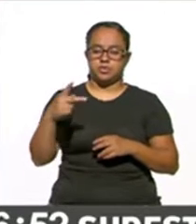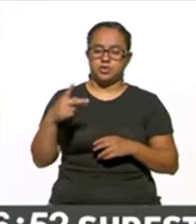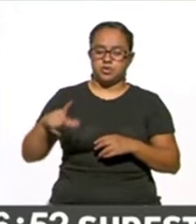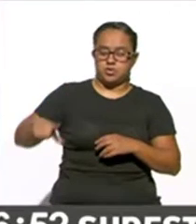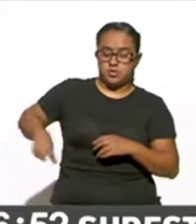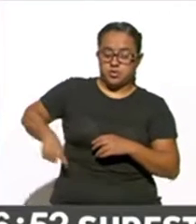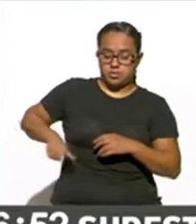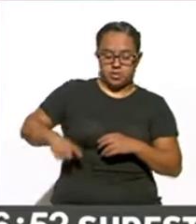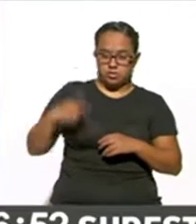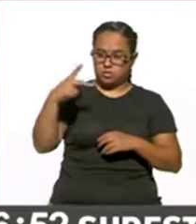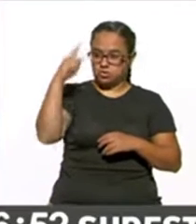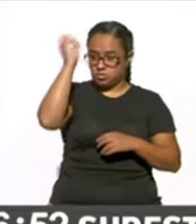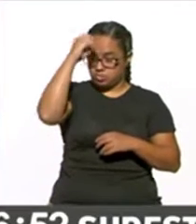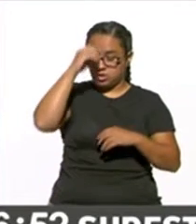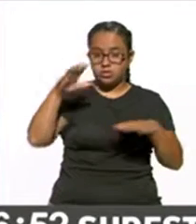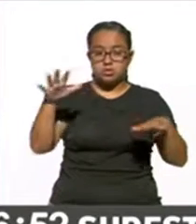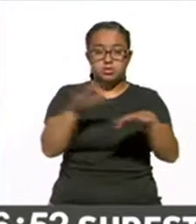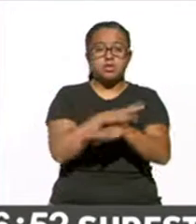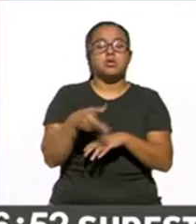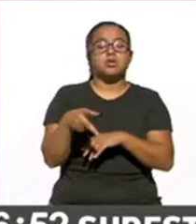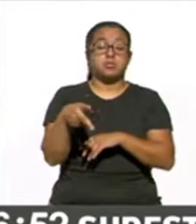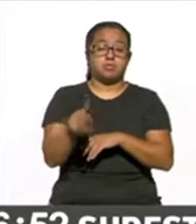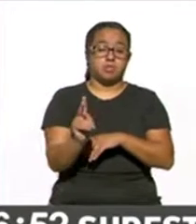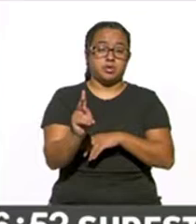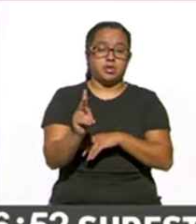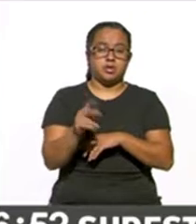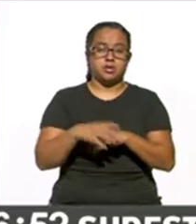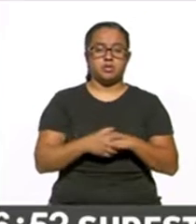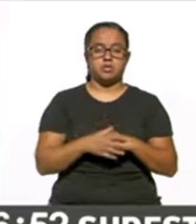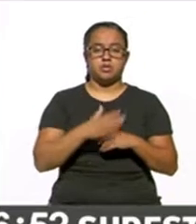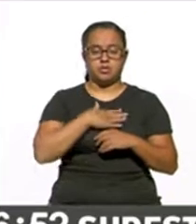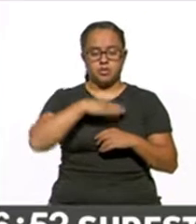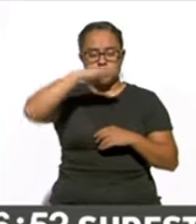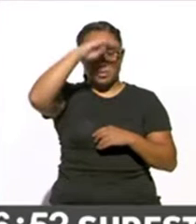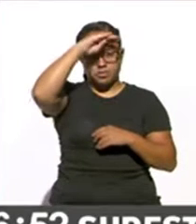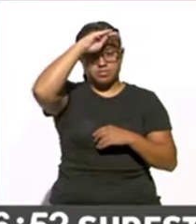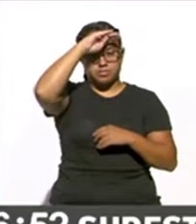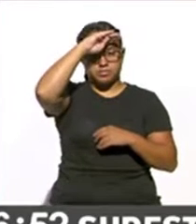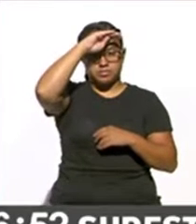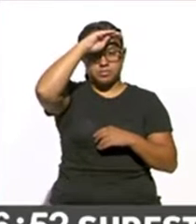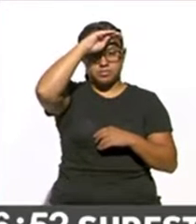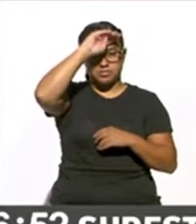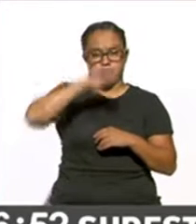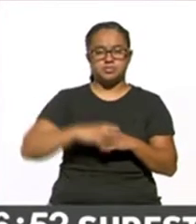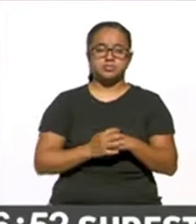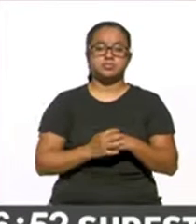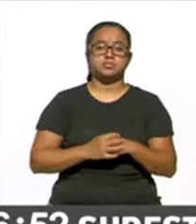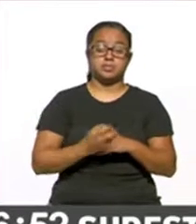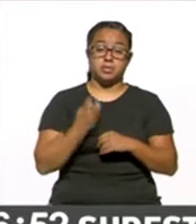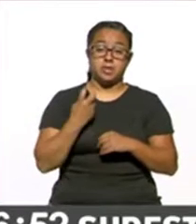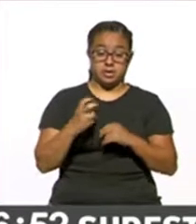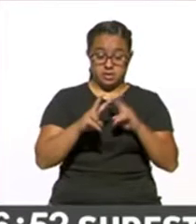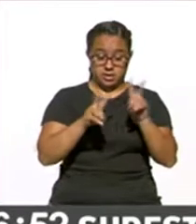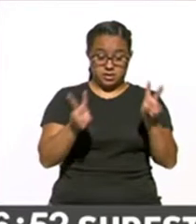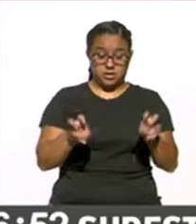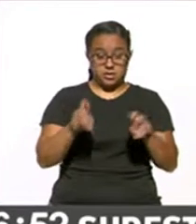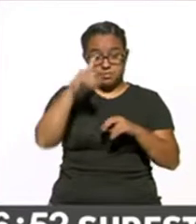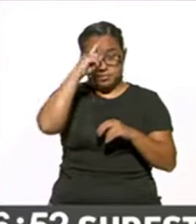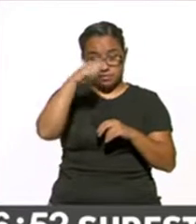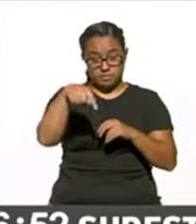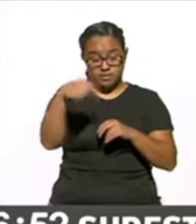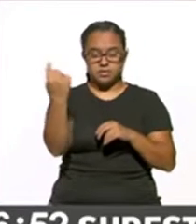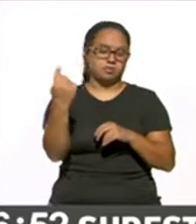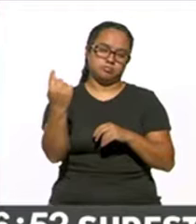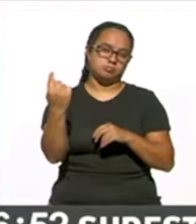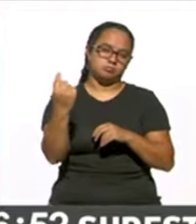del gobierno, pero da la impresión, Guadalupe, que esta no es un tema fácil, o en